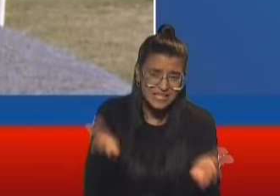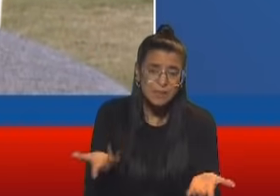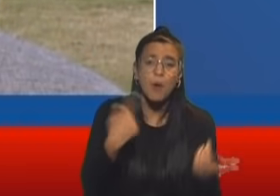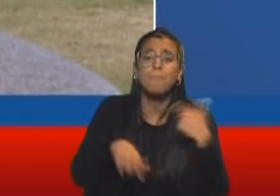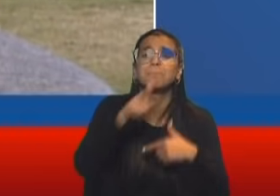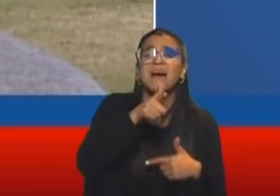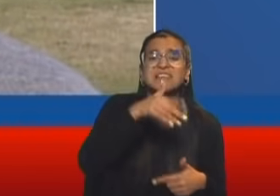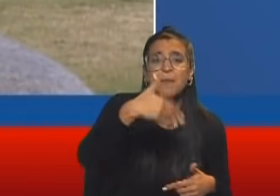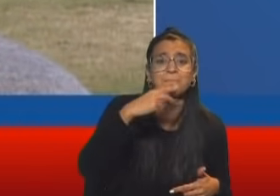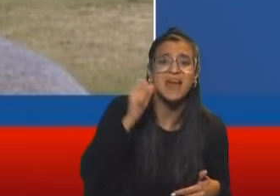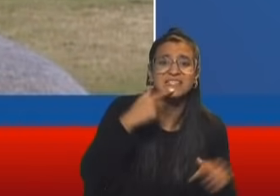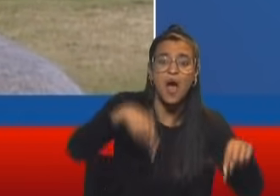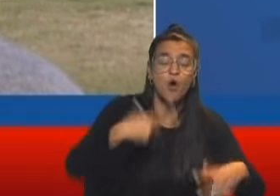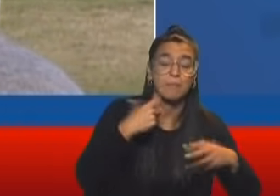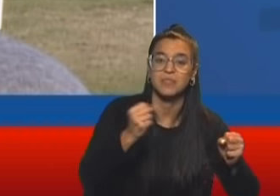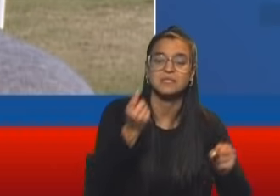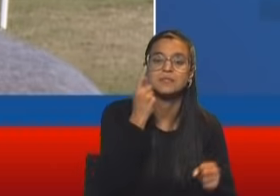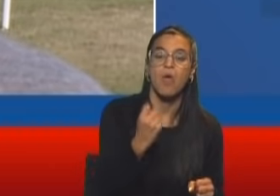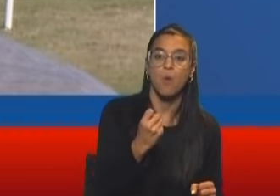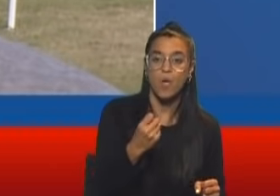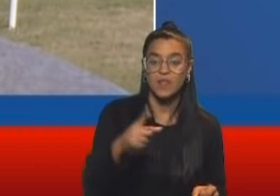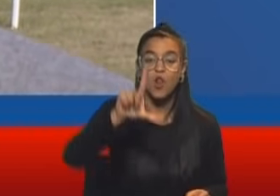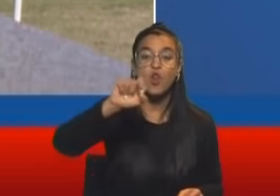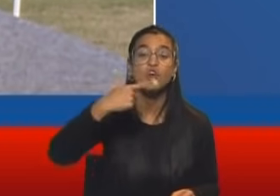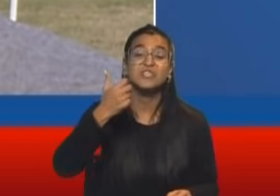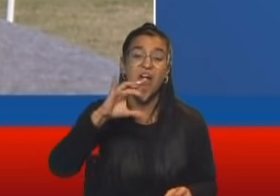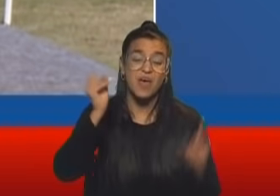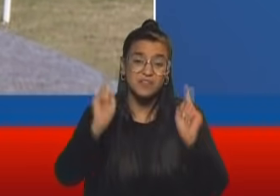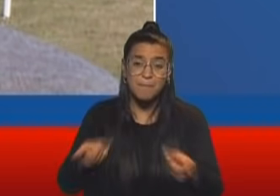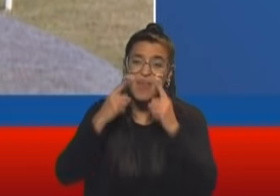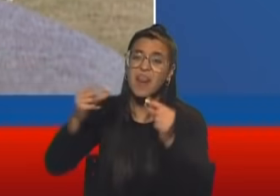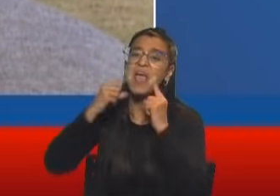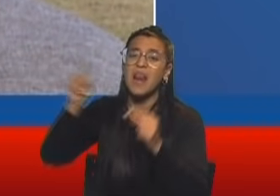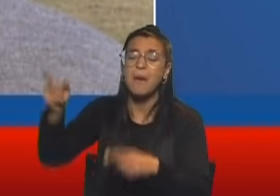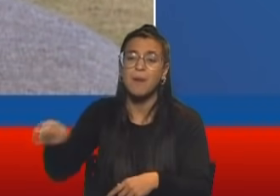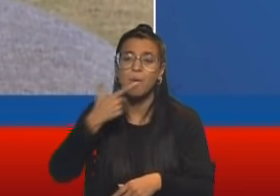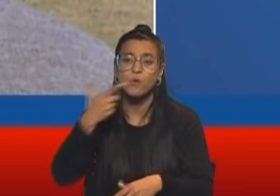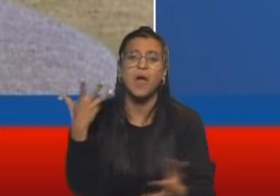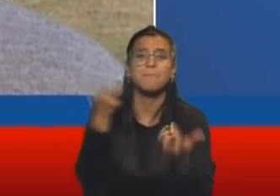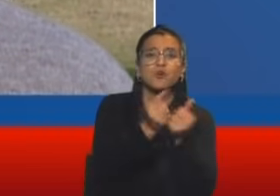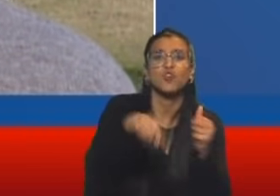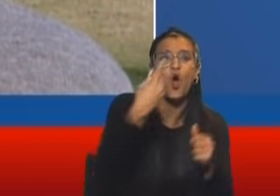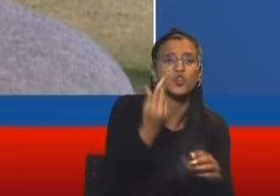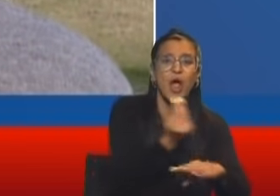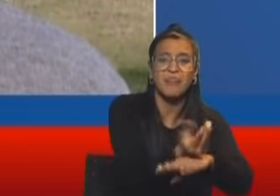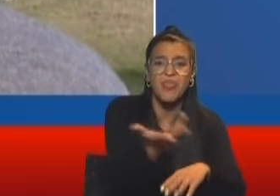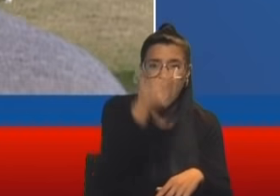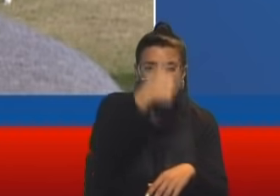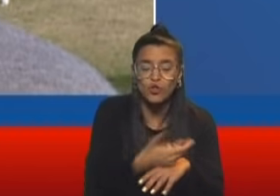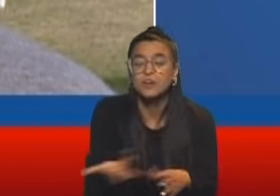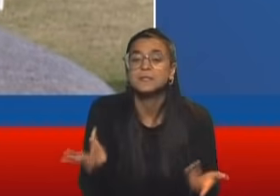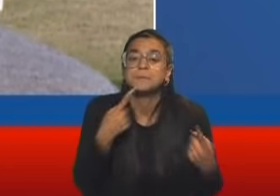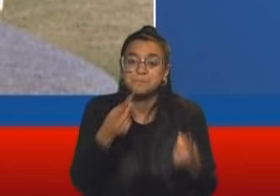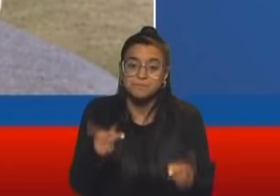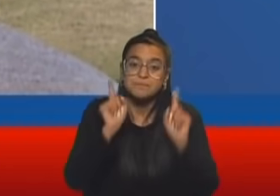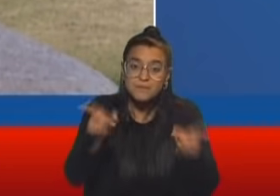que Manes lo viene a descubrir ahora. Digo, no, la primera Carolina Lozada también reclamándole a Mauricio que no apoya a otro candidato. Le juega a favor a Manes, se despega, incluso